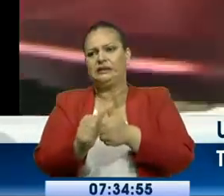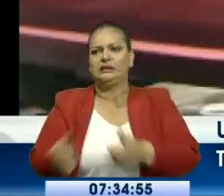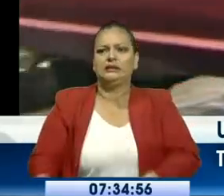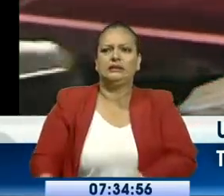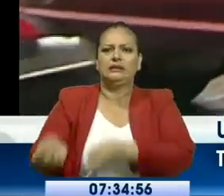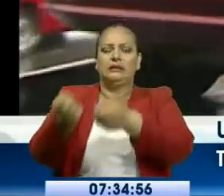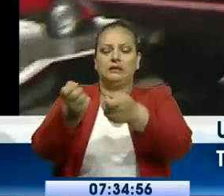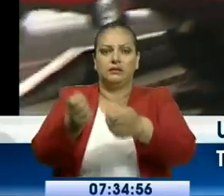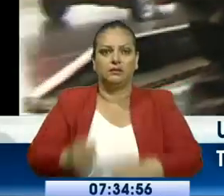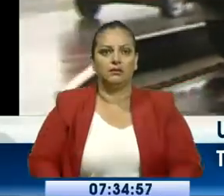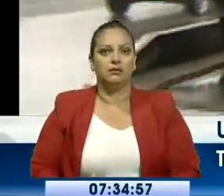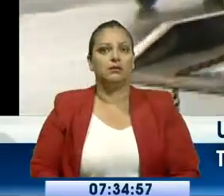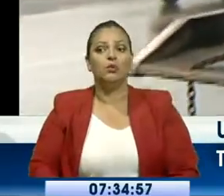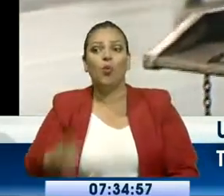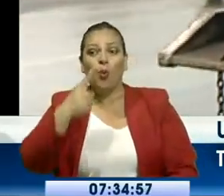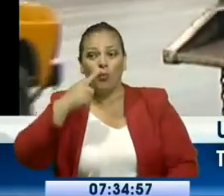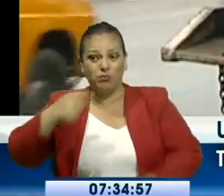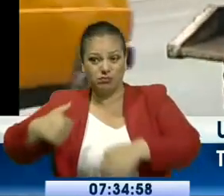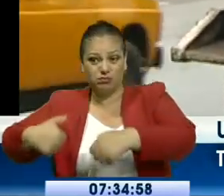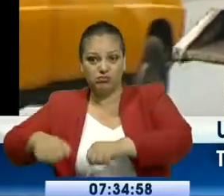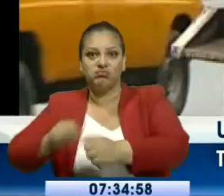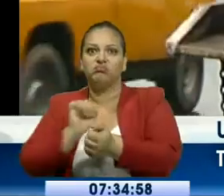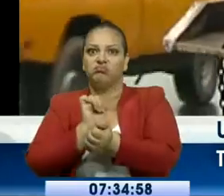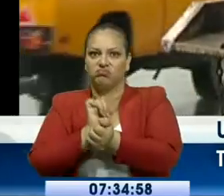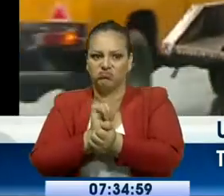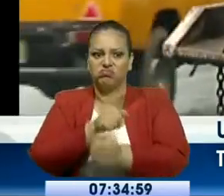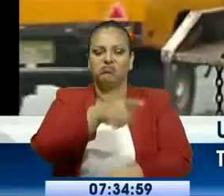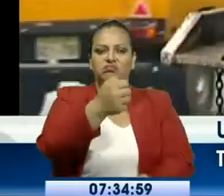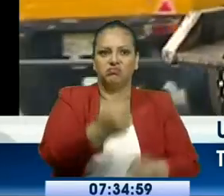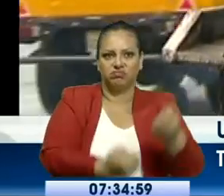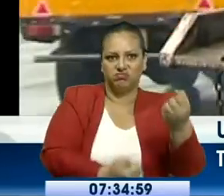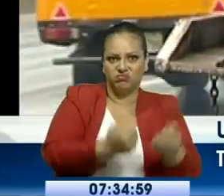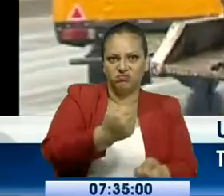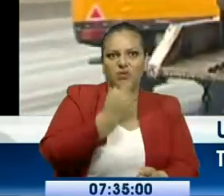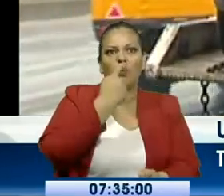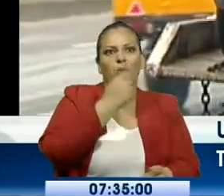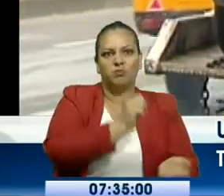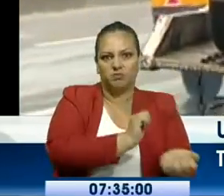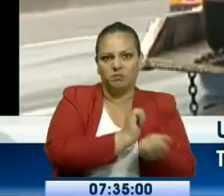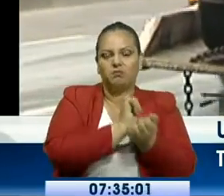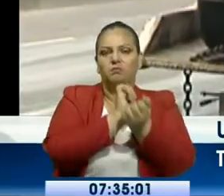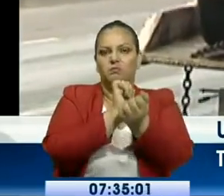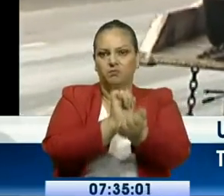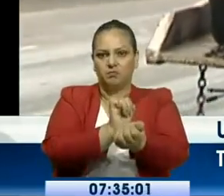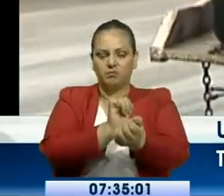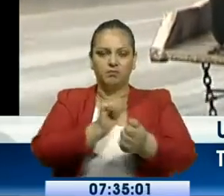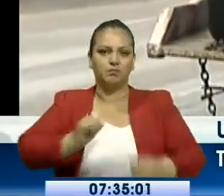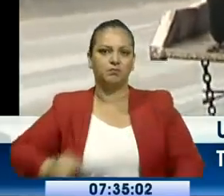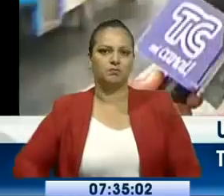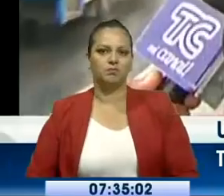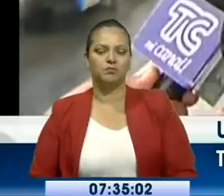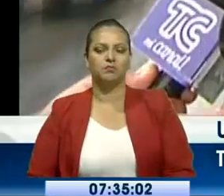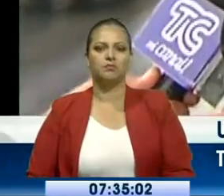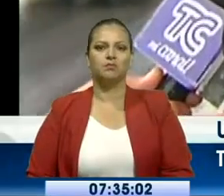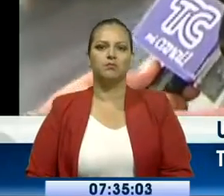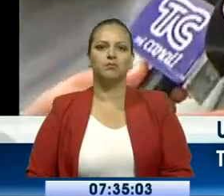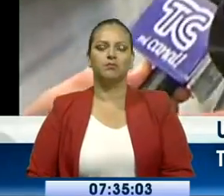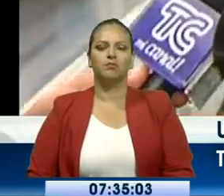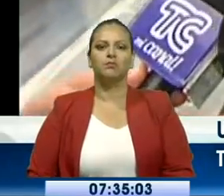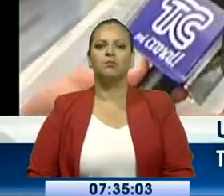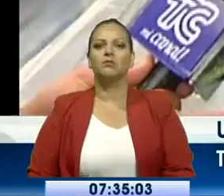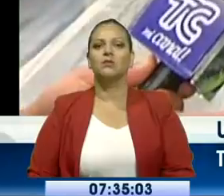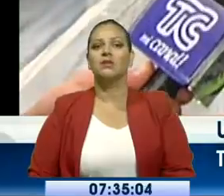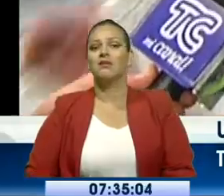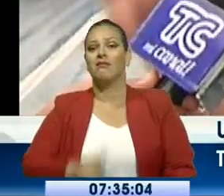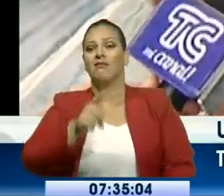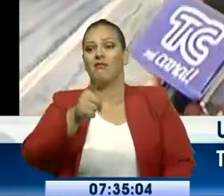moto fueron detenidos, pero también estaría implicado otro chofer que conducía un camión. Ya el camión